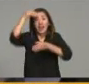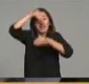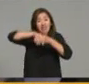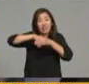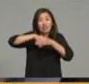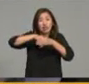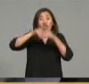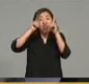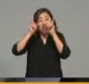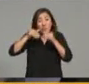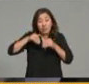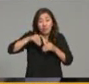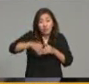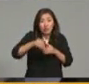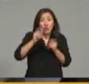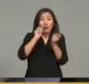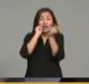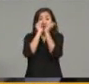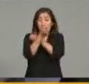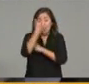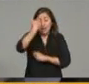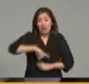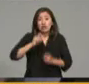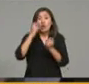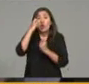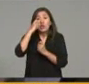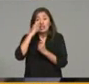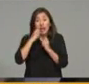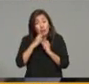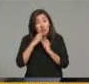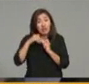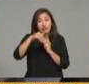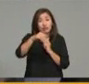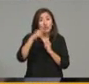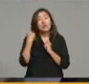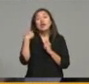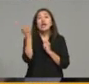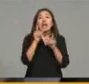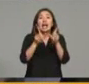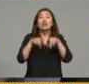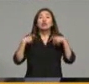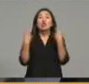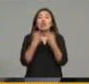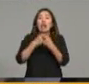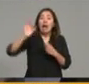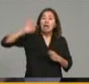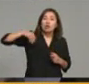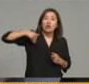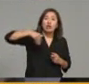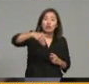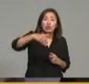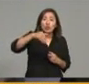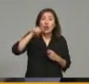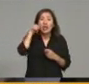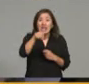y la sociedad que hoy tenemos y le brindamos los adultos mayores en la que vamos a vivir nosotros en unos años entonces